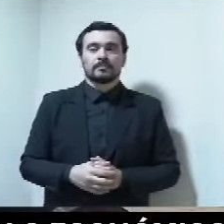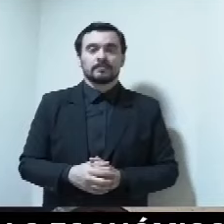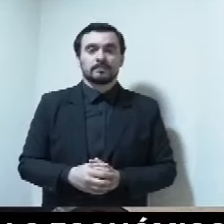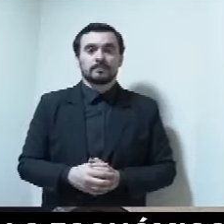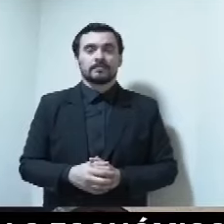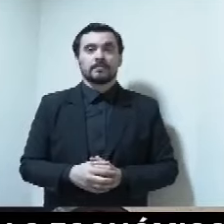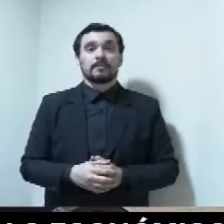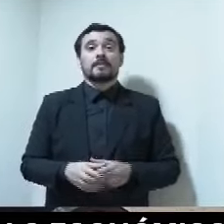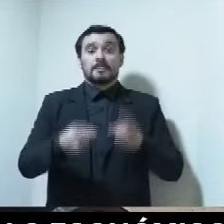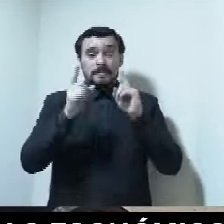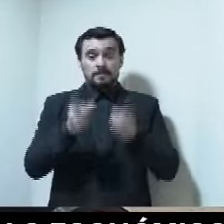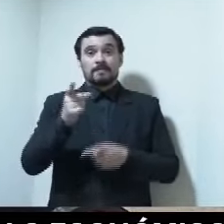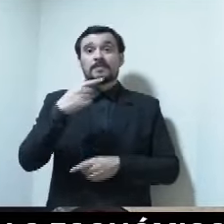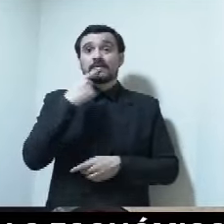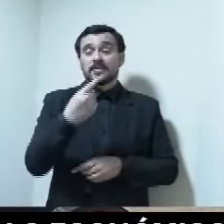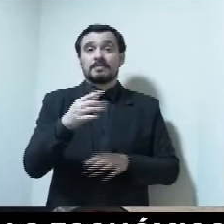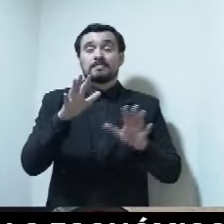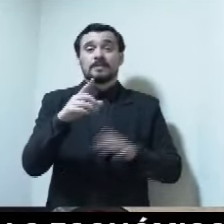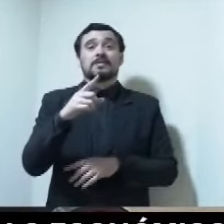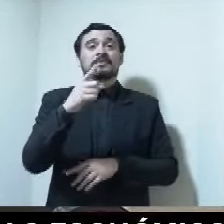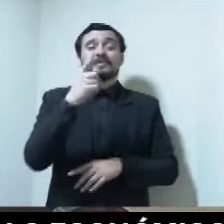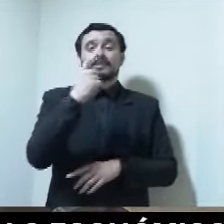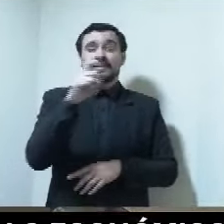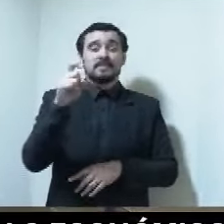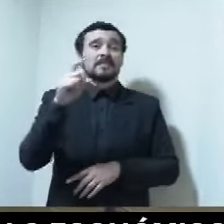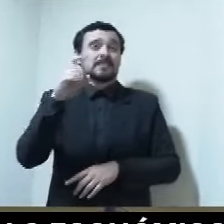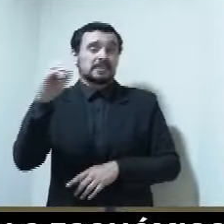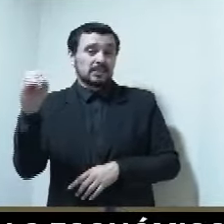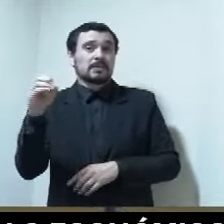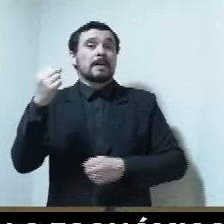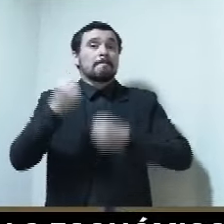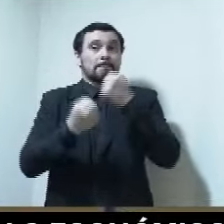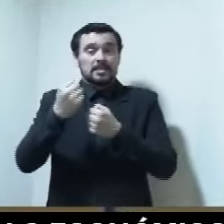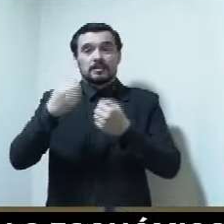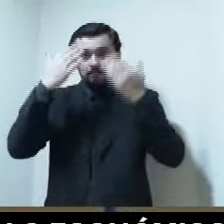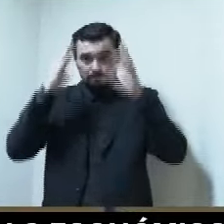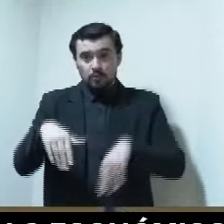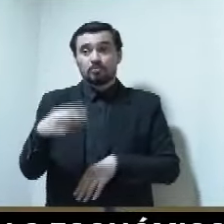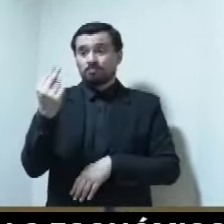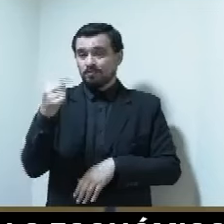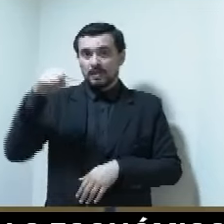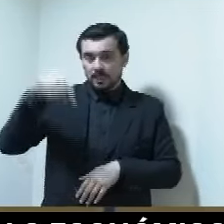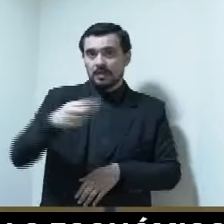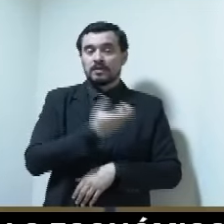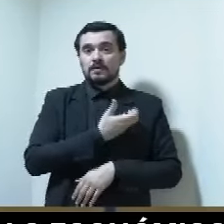Además, se han establecido más de 7.700 nuevas empresas con capital nacional e inscrito más de 1.000 nuevas